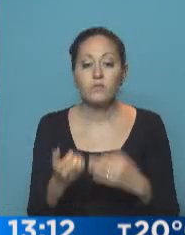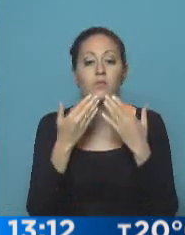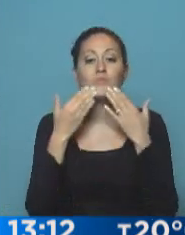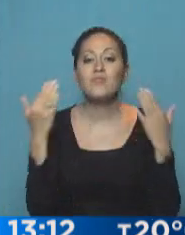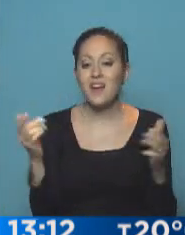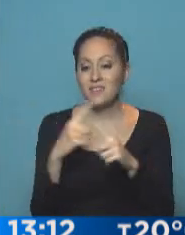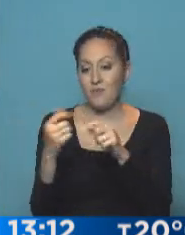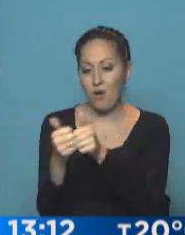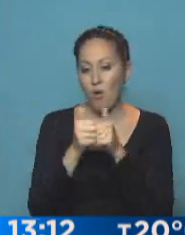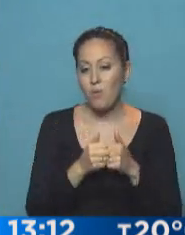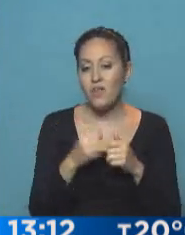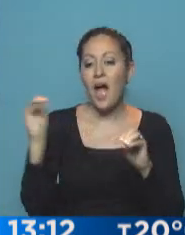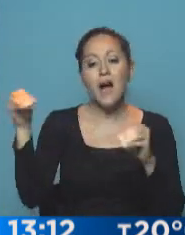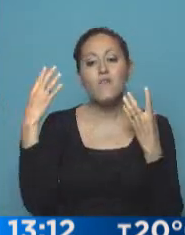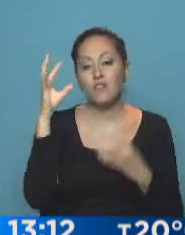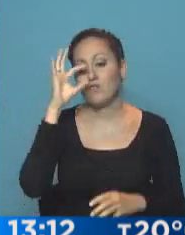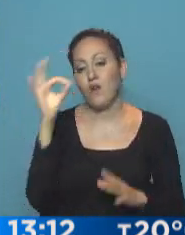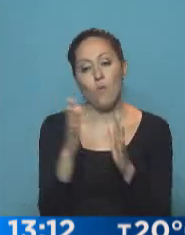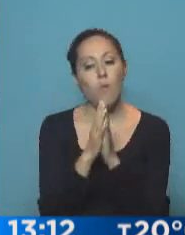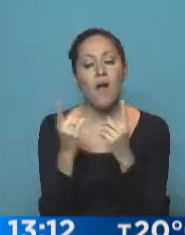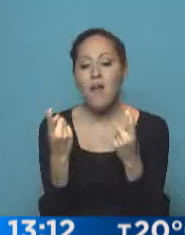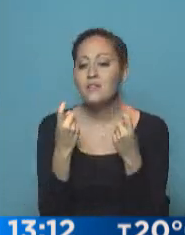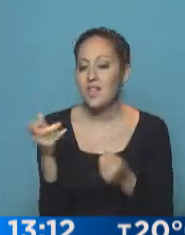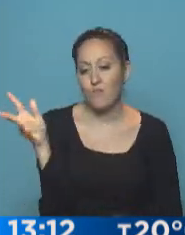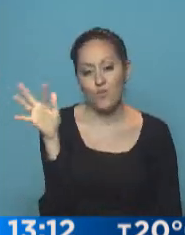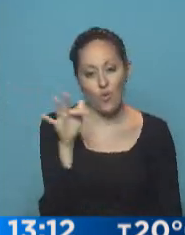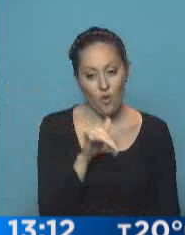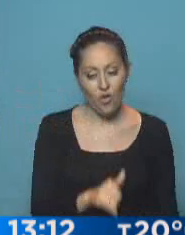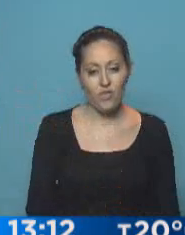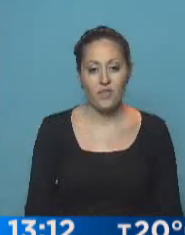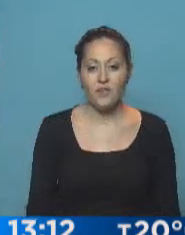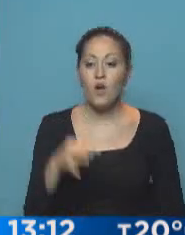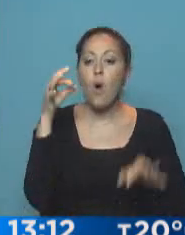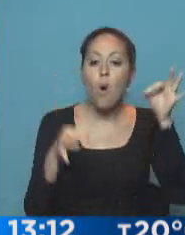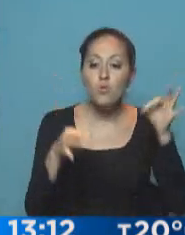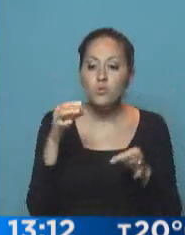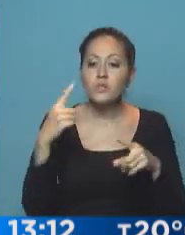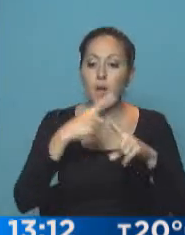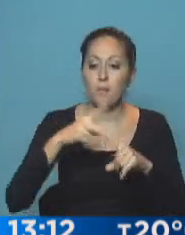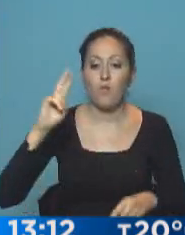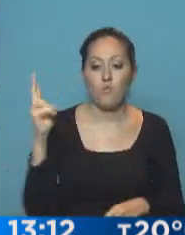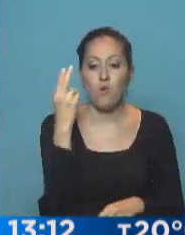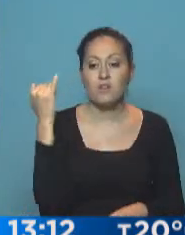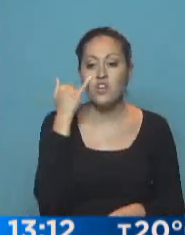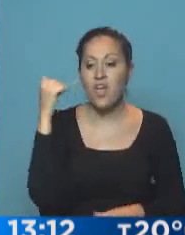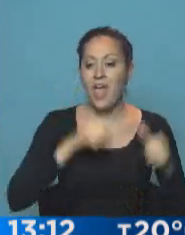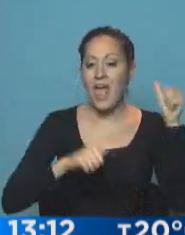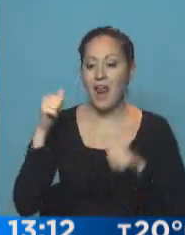no nos dejen solos nunca, los precisamos cada día. Justicia por los muertos y heridos de 11.